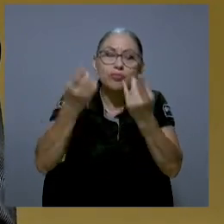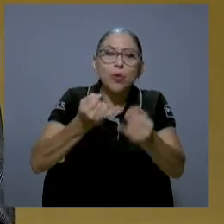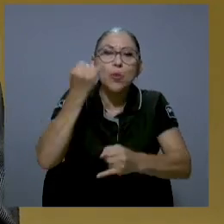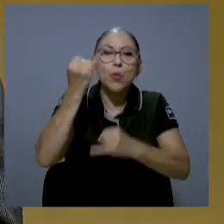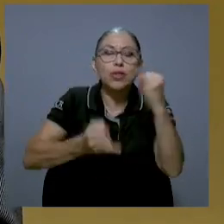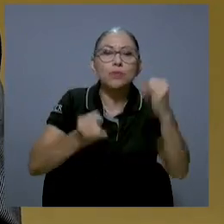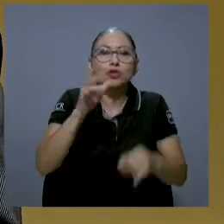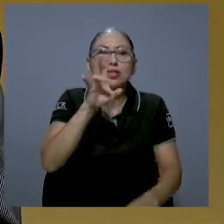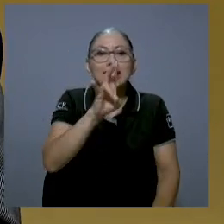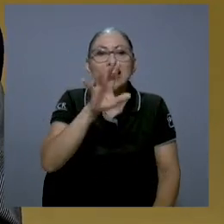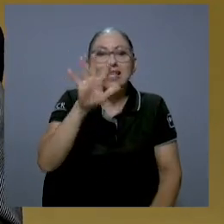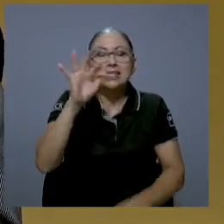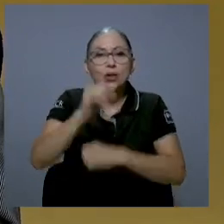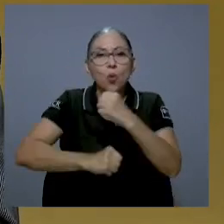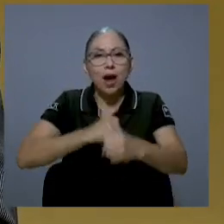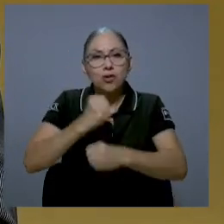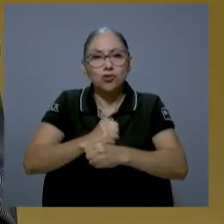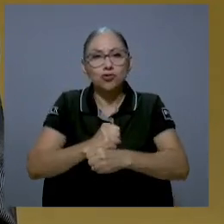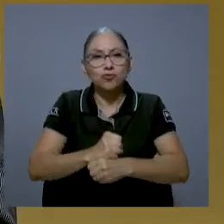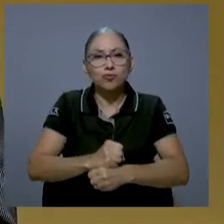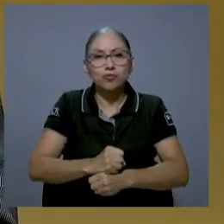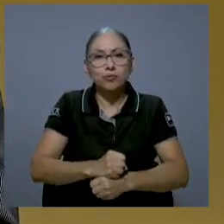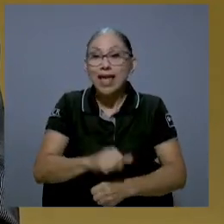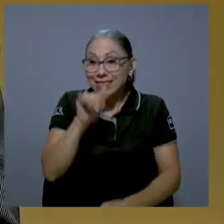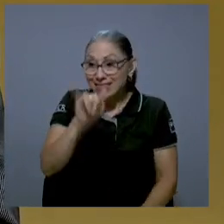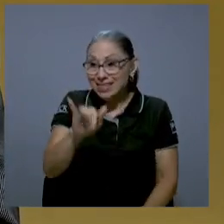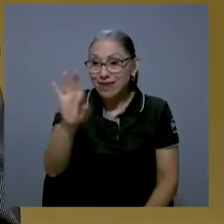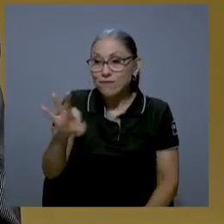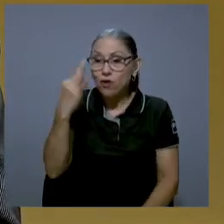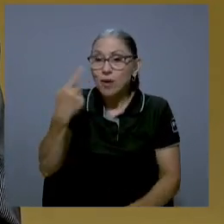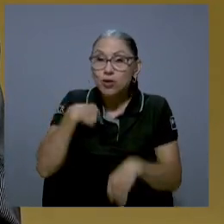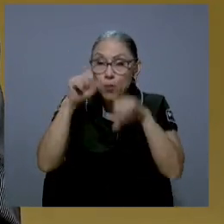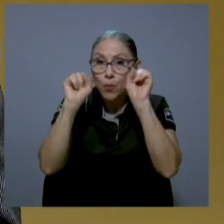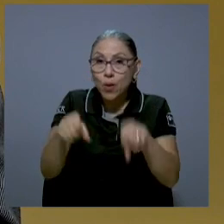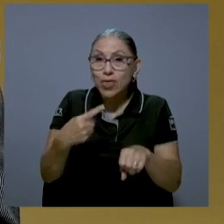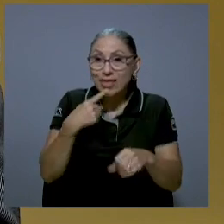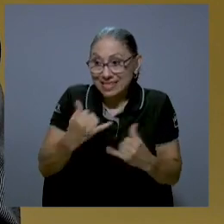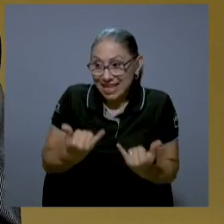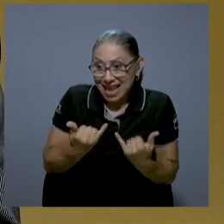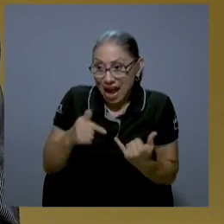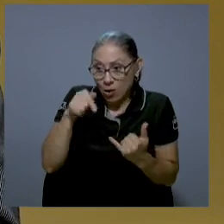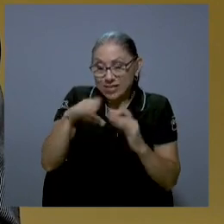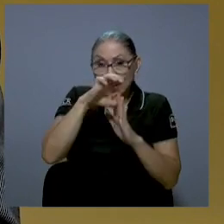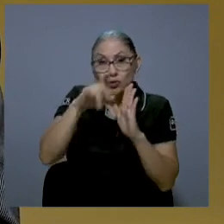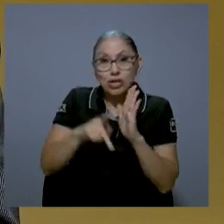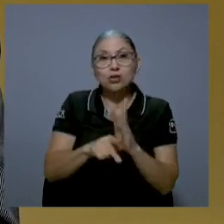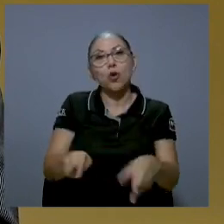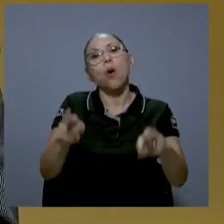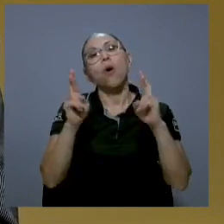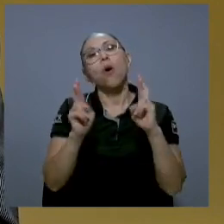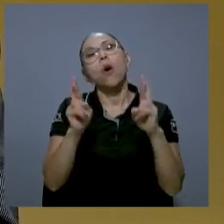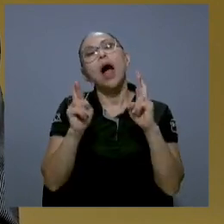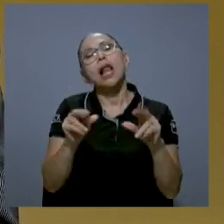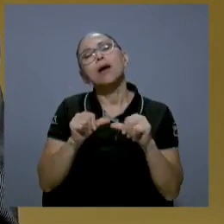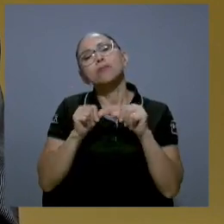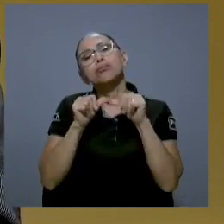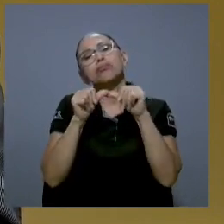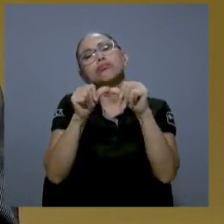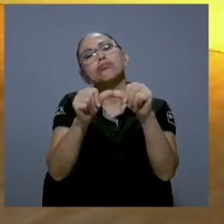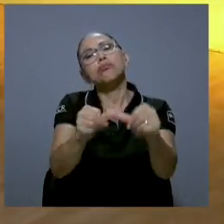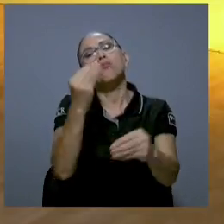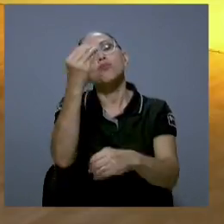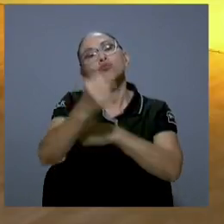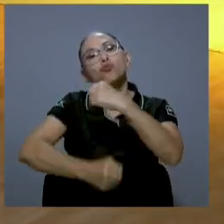años. De esa forma yo puedo decirte que esta es una Constitución que ojalá dure muchos años más. ¿Por qué?